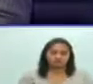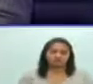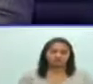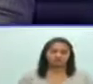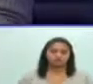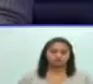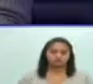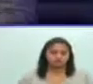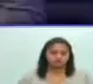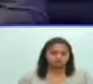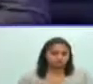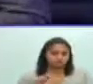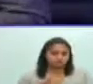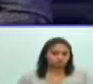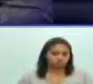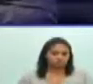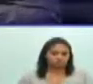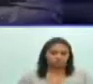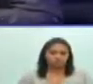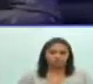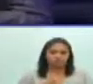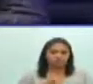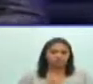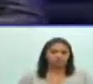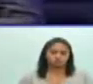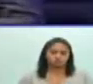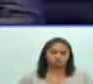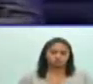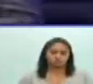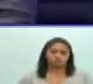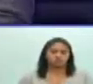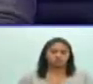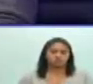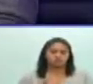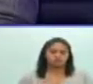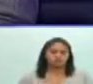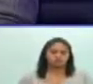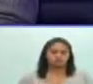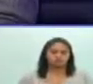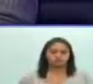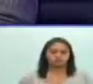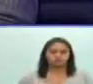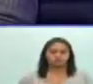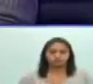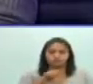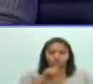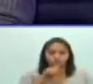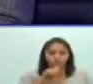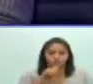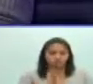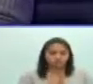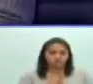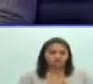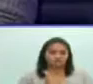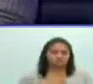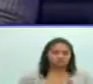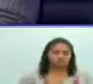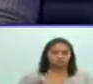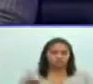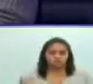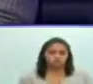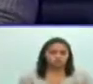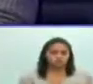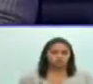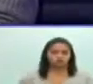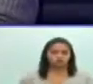hay algunos que se utilizan en una clasificación y en otra. ¿Y cómo los puedo diferenciar? La palabra del día